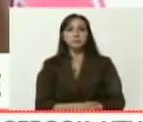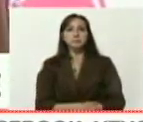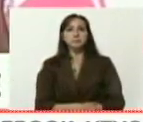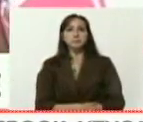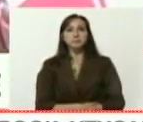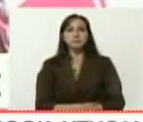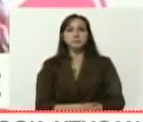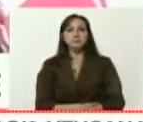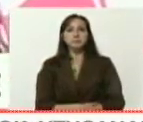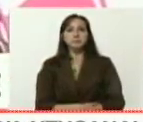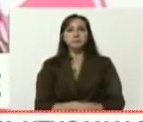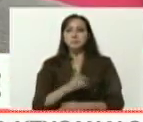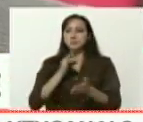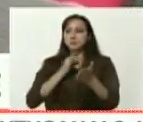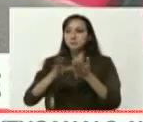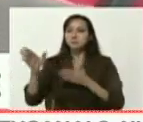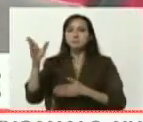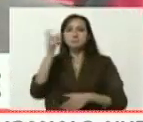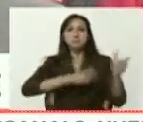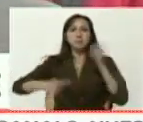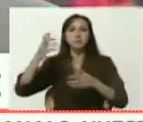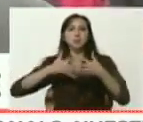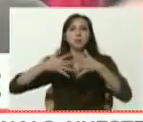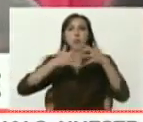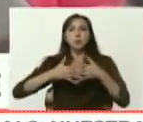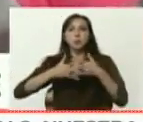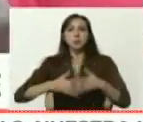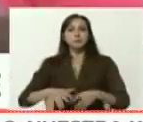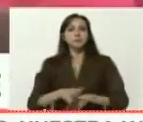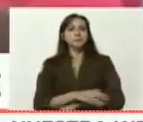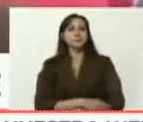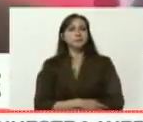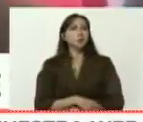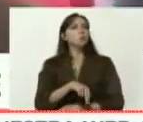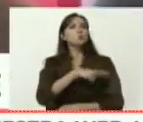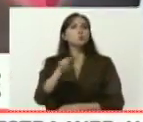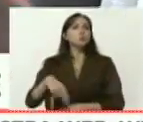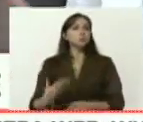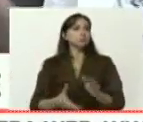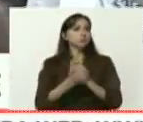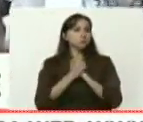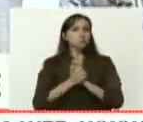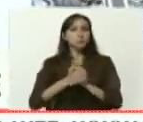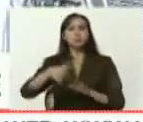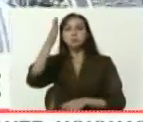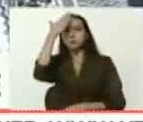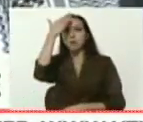Fuera los gringos, muy bien, no los camaradas, ustedes saben quién.